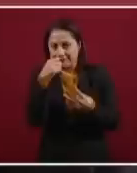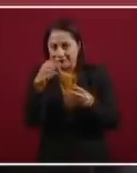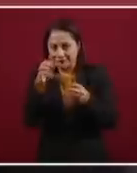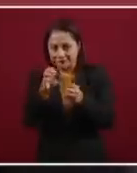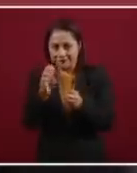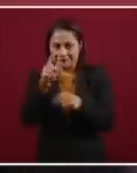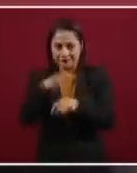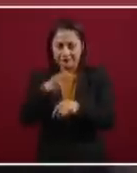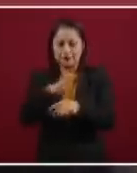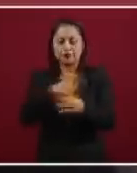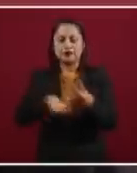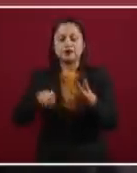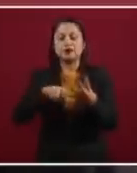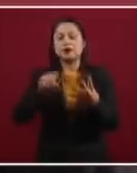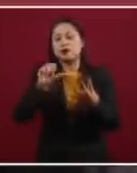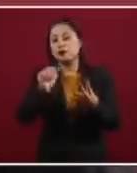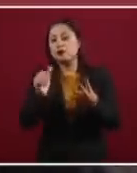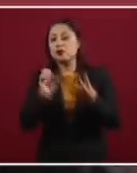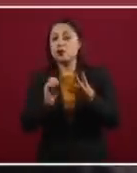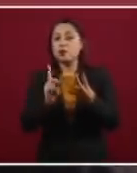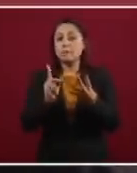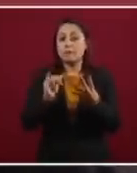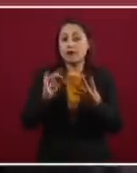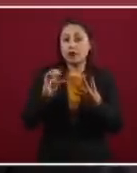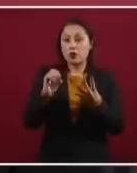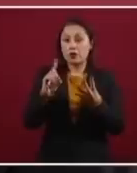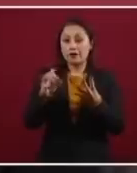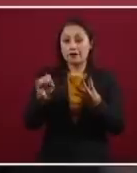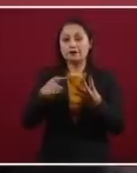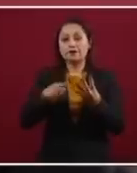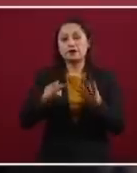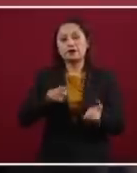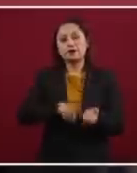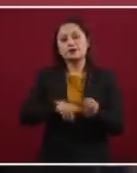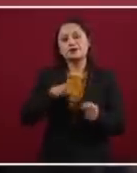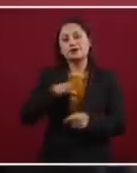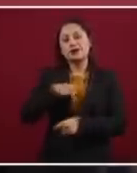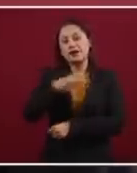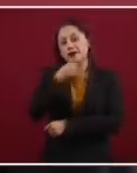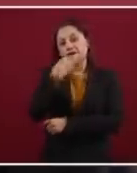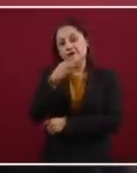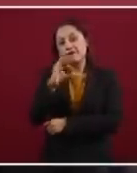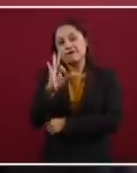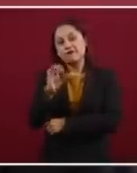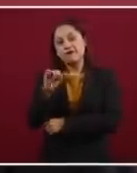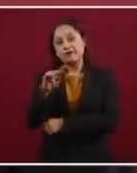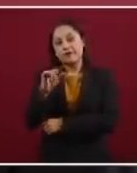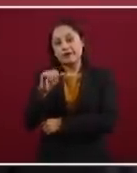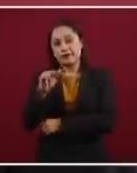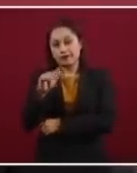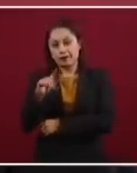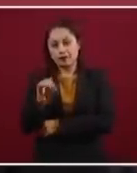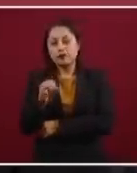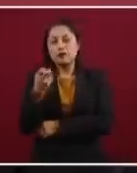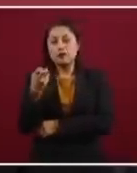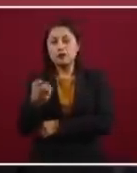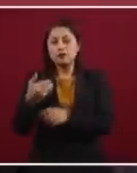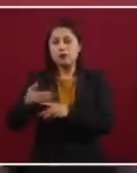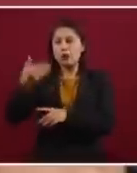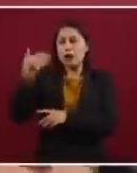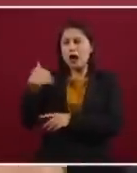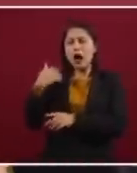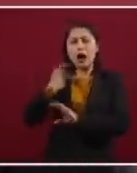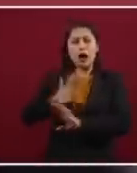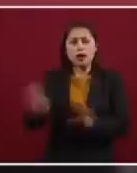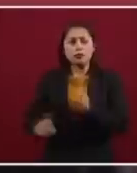destaca y enormemente preocupante el fentanilo no habían sido mayormente un problema de consumo